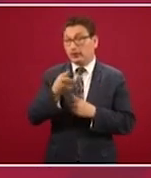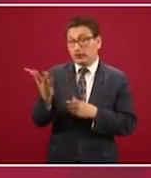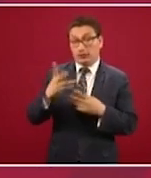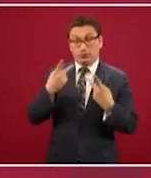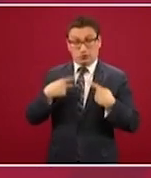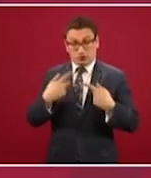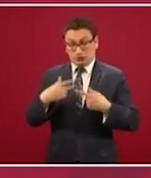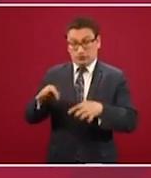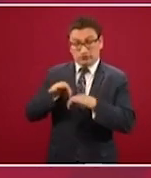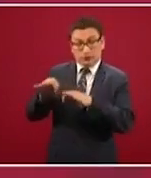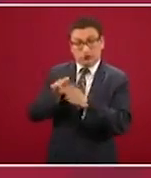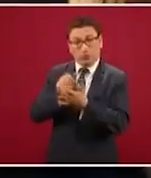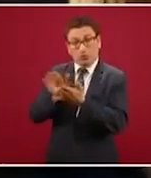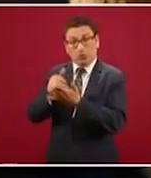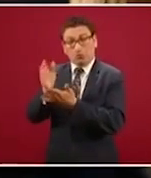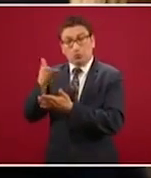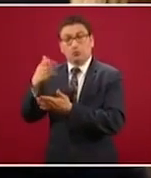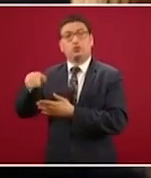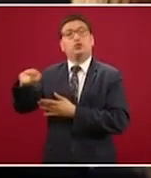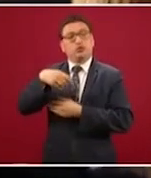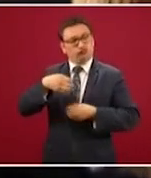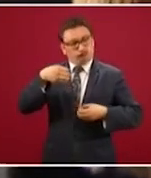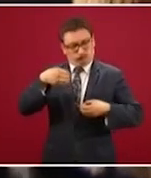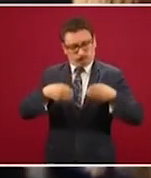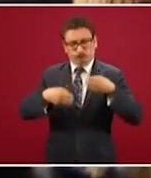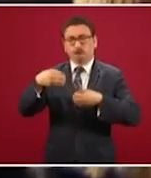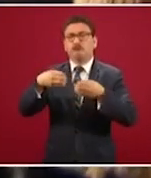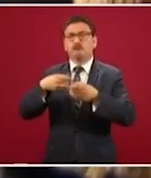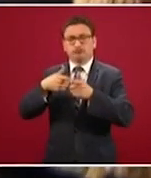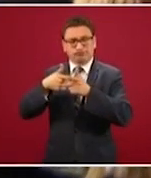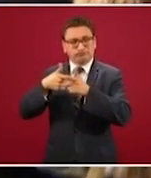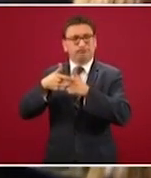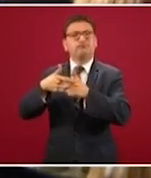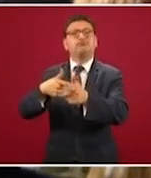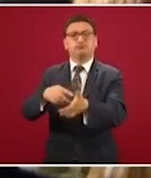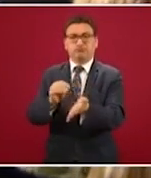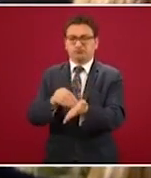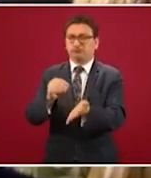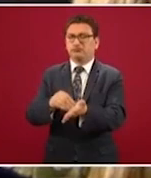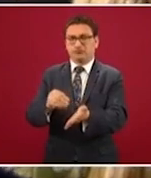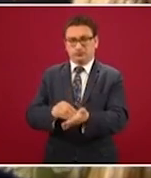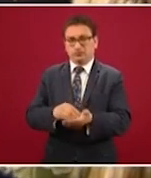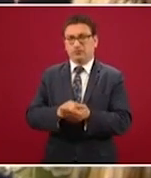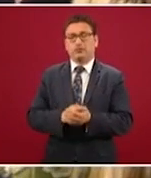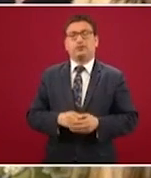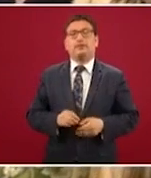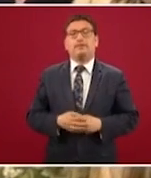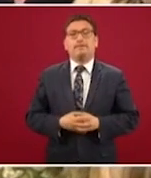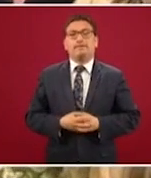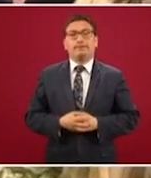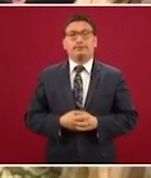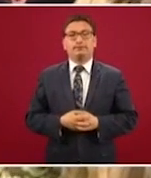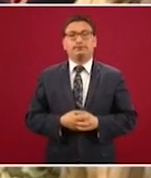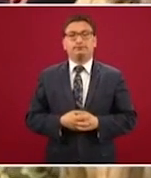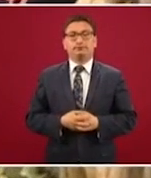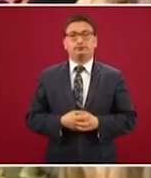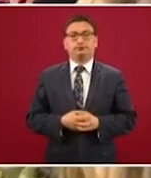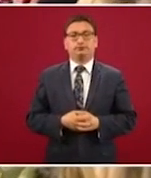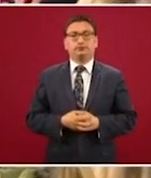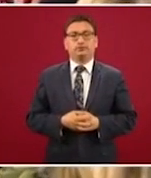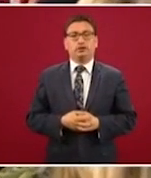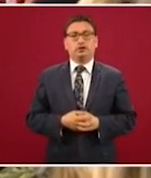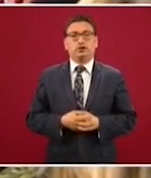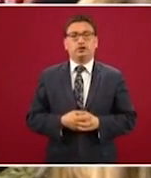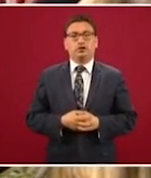trabajadores. Hay juicios abiertos sobre estos casos. Nosotros hemos